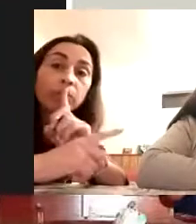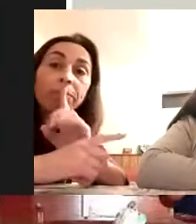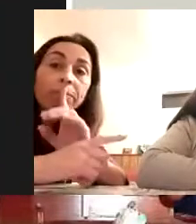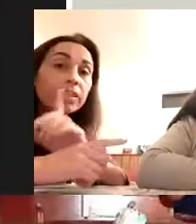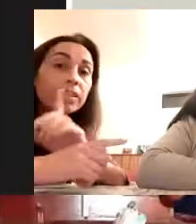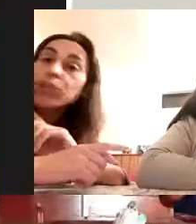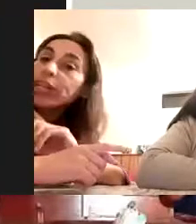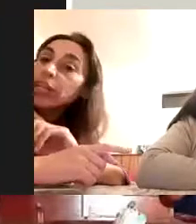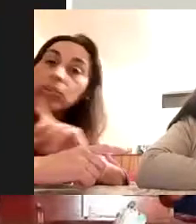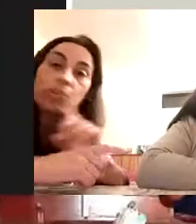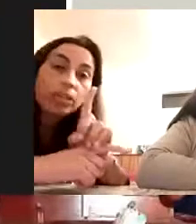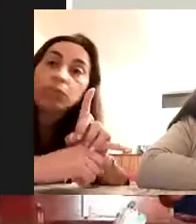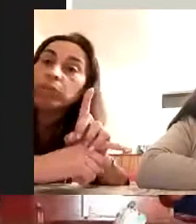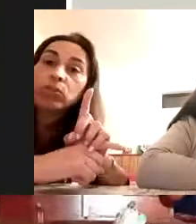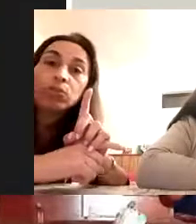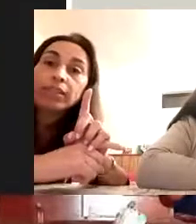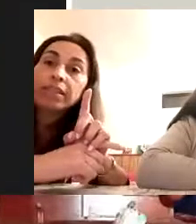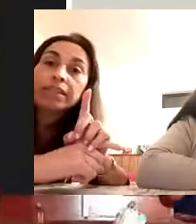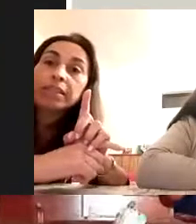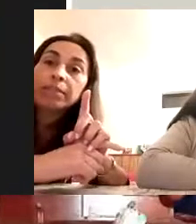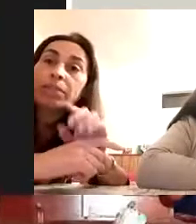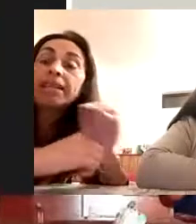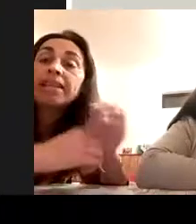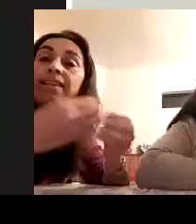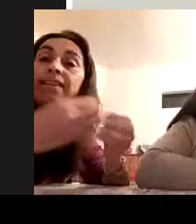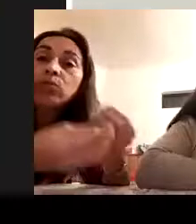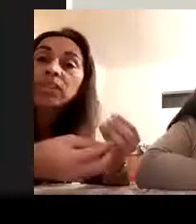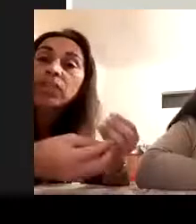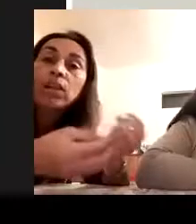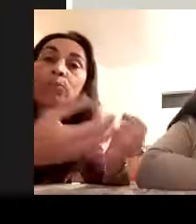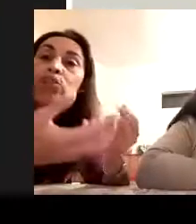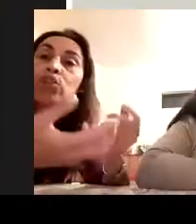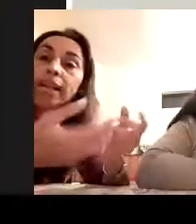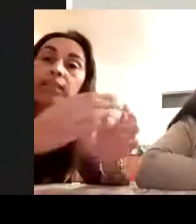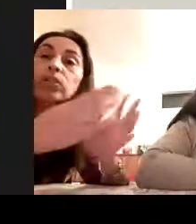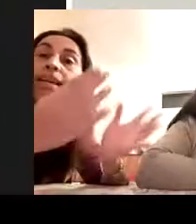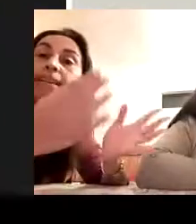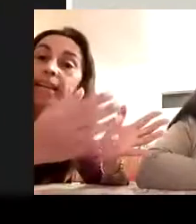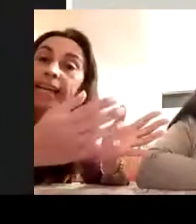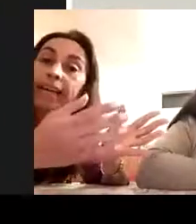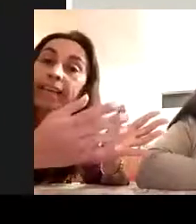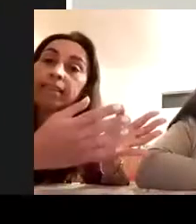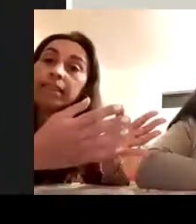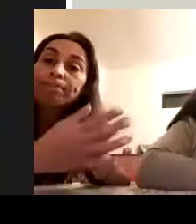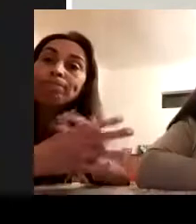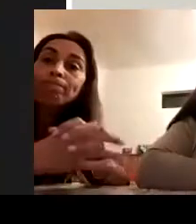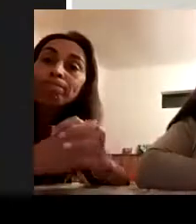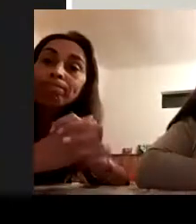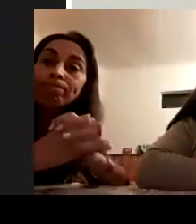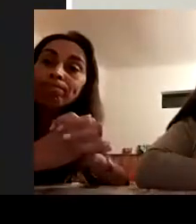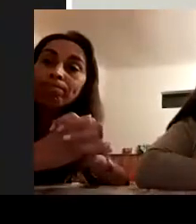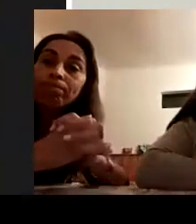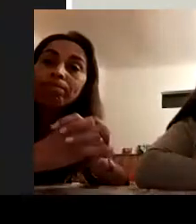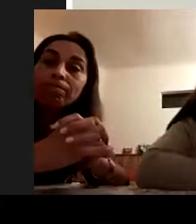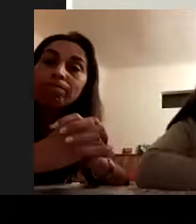difunde, igualmente yo creo que no se difunde lo suficiente. Porque imagínate que si es una charla opcional dentro de tantas que hay. Haciendo hoy,